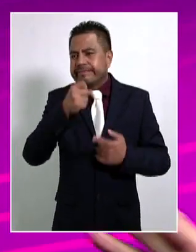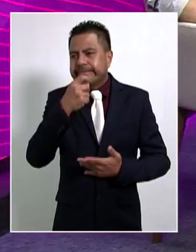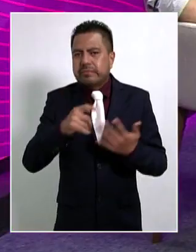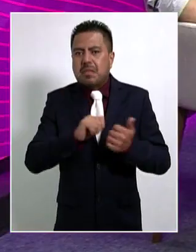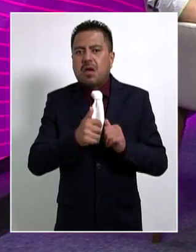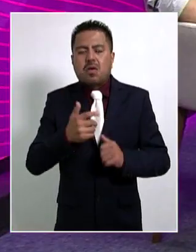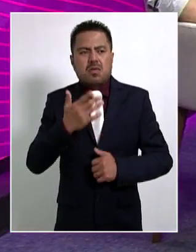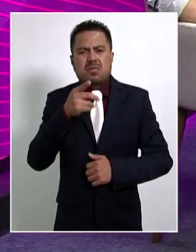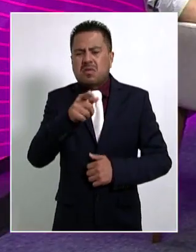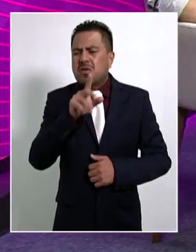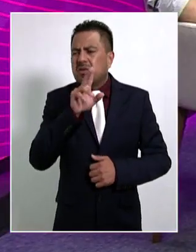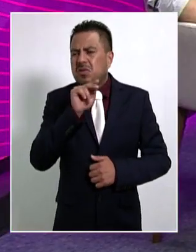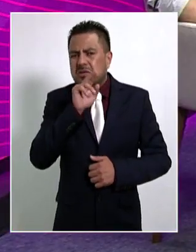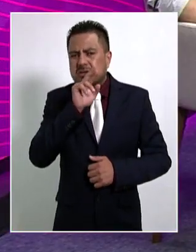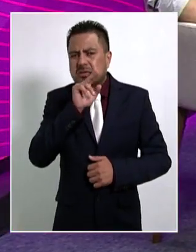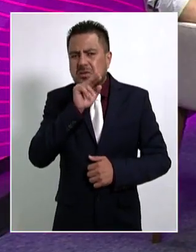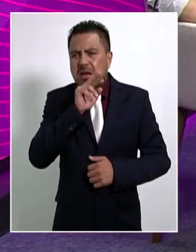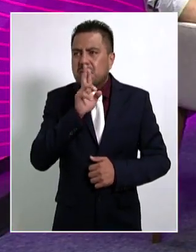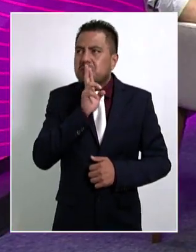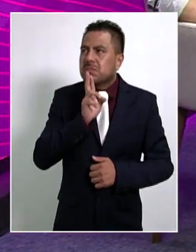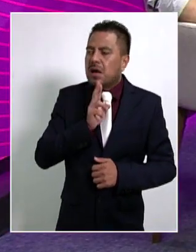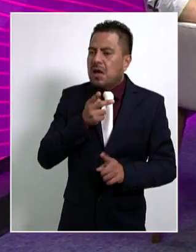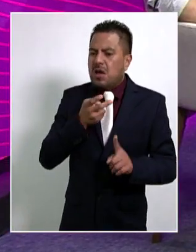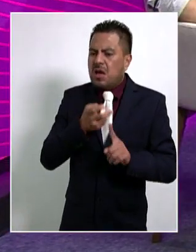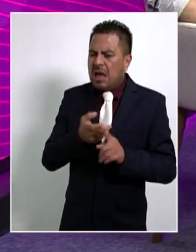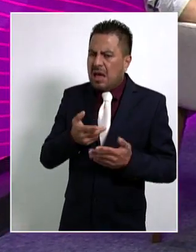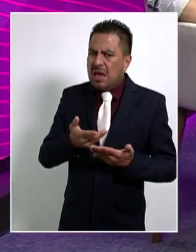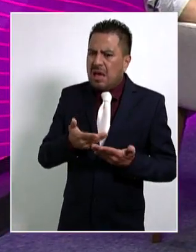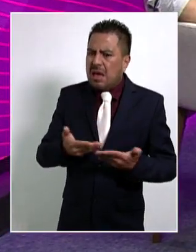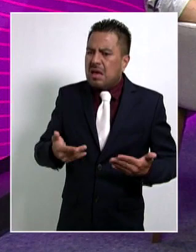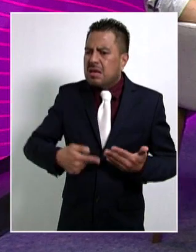contestó, no se preocupe, aquí no hay de esos.